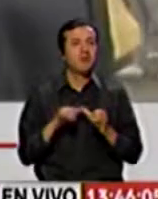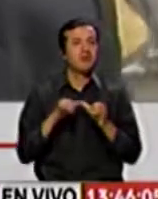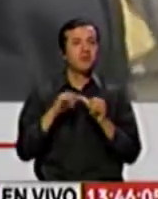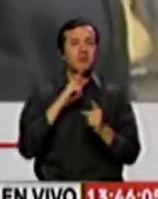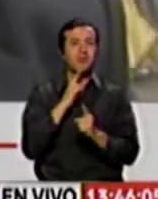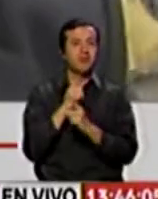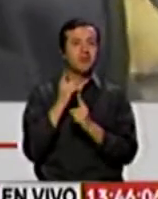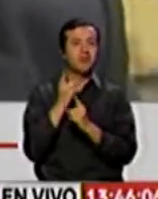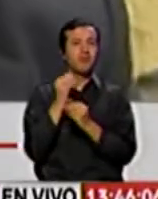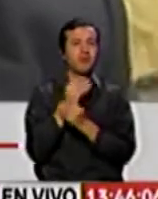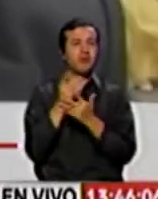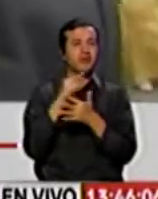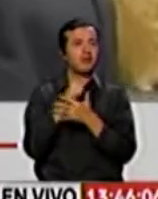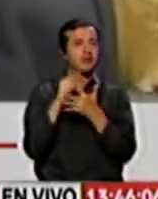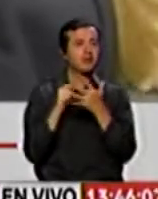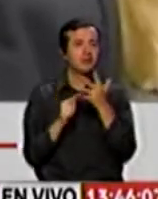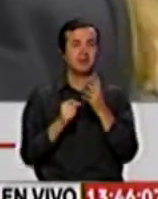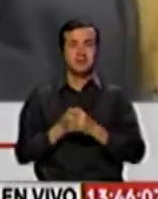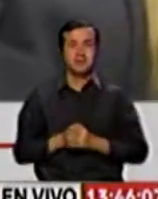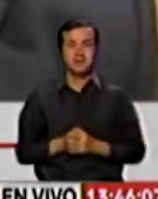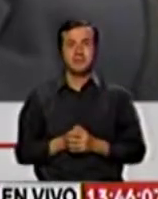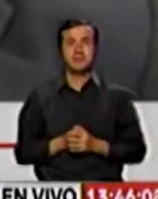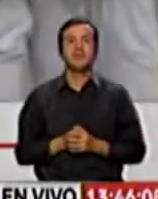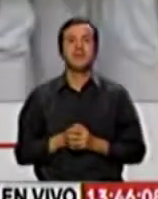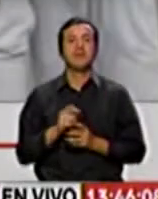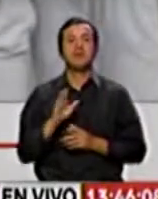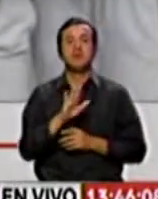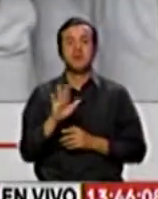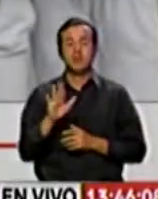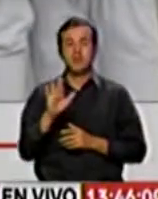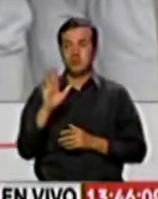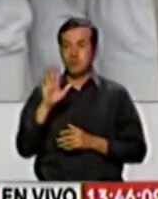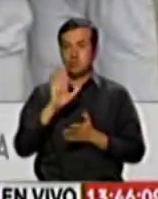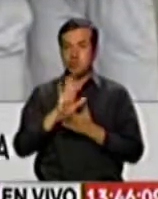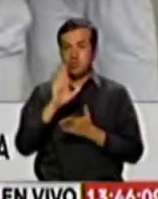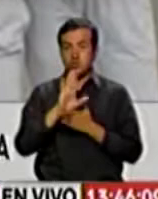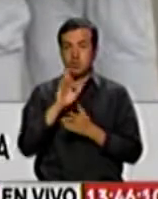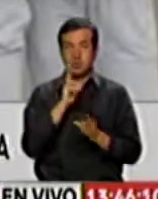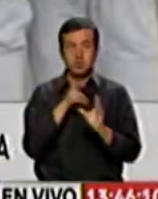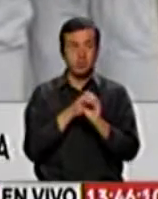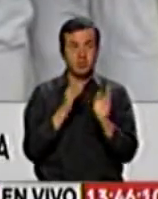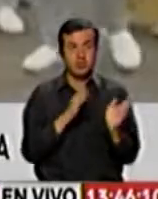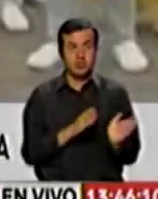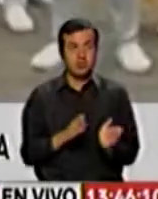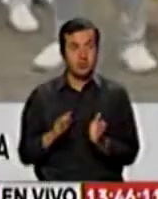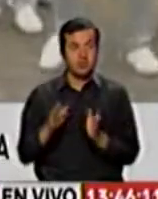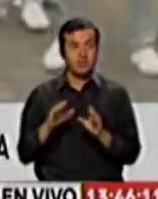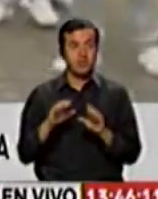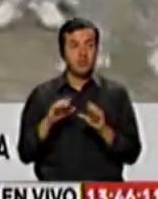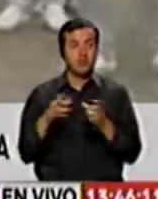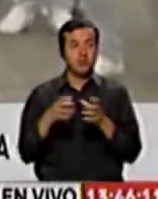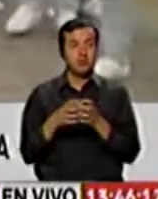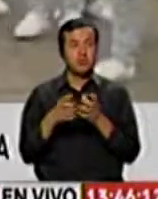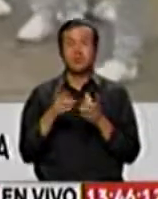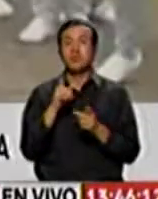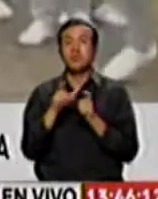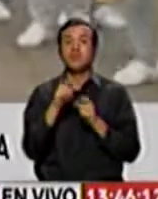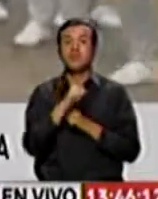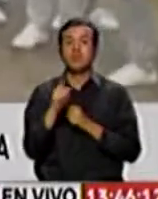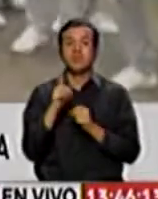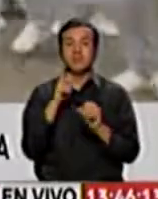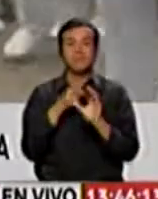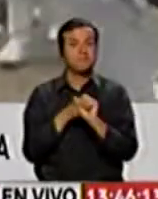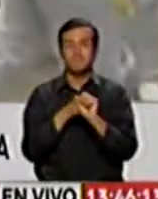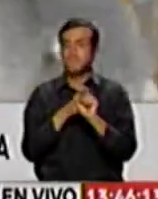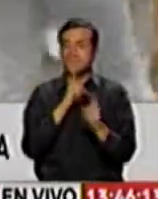canto, a la música, al talento que tenga, hay que apoyarlo siempre. De los colegios participantes en la zona 8, 12 finalistas compitieron por el